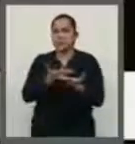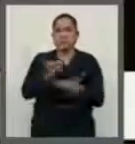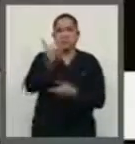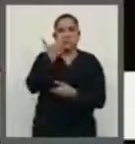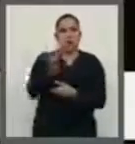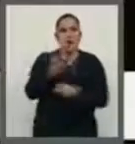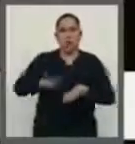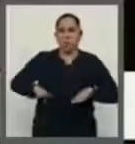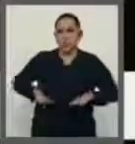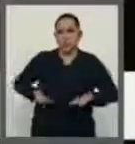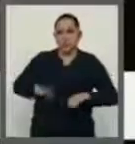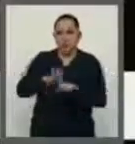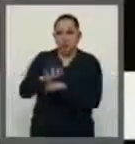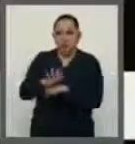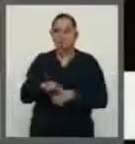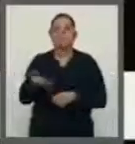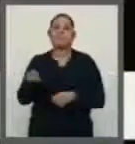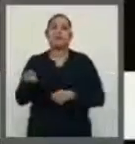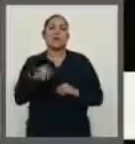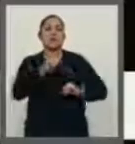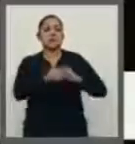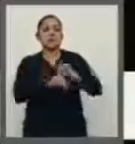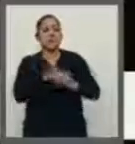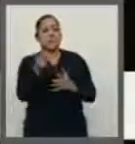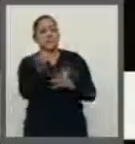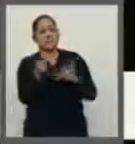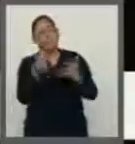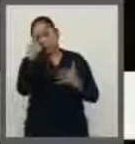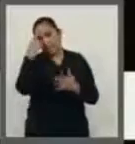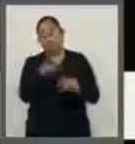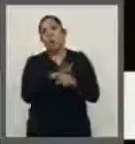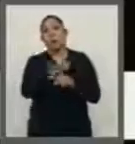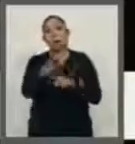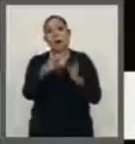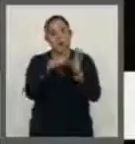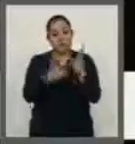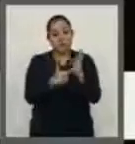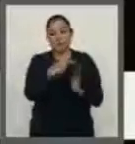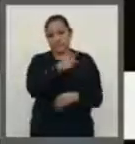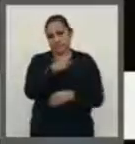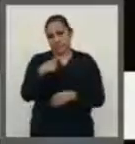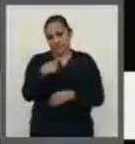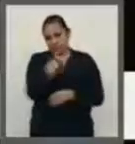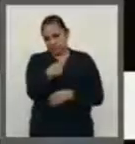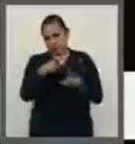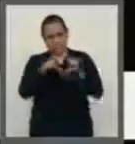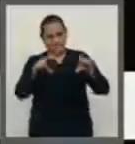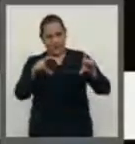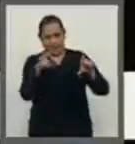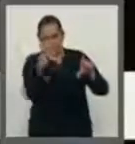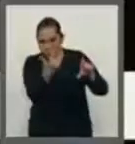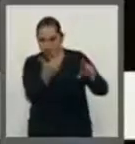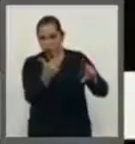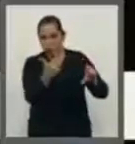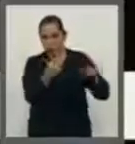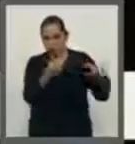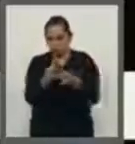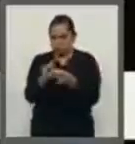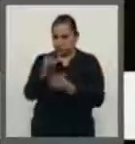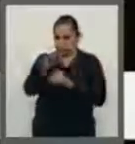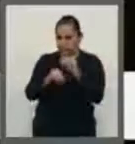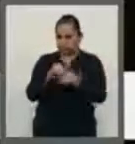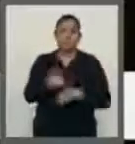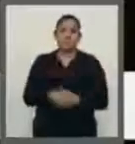qué condiciones debería de tener esta regulación del párrafo octavo. El Congreso de la Unión